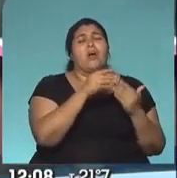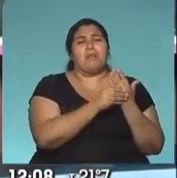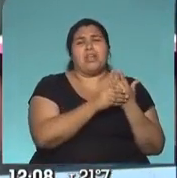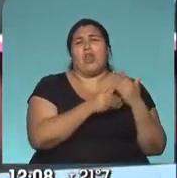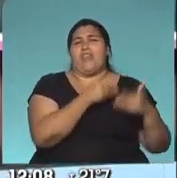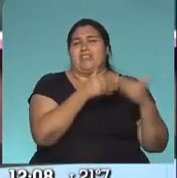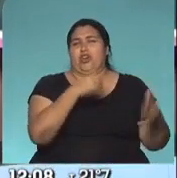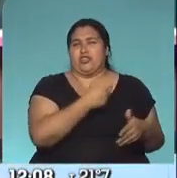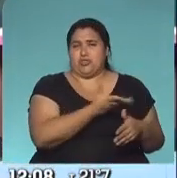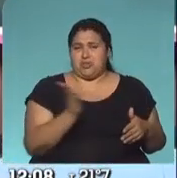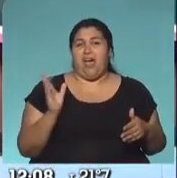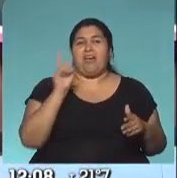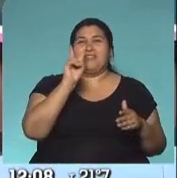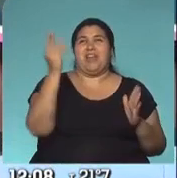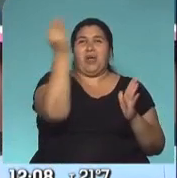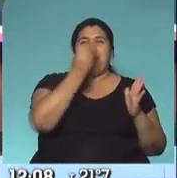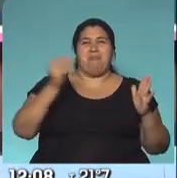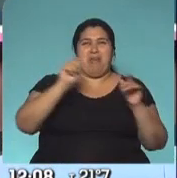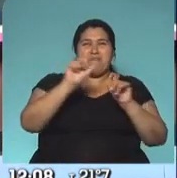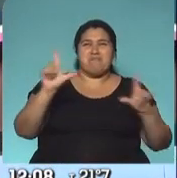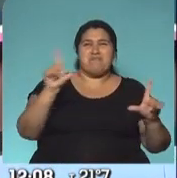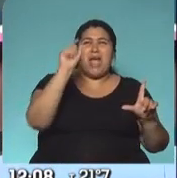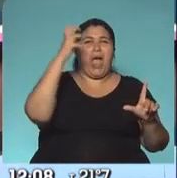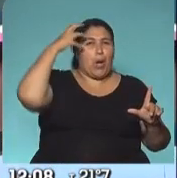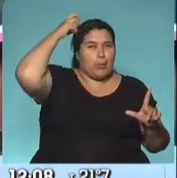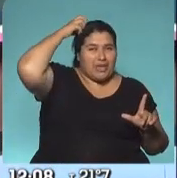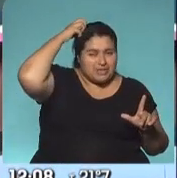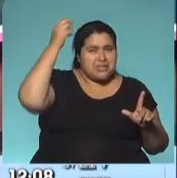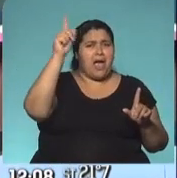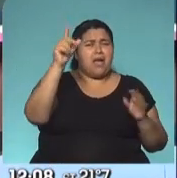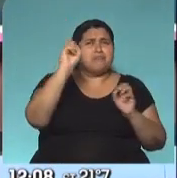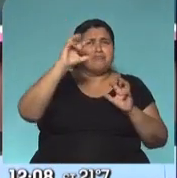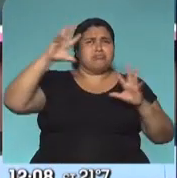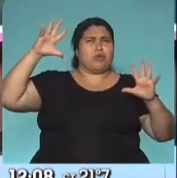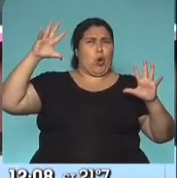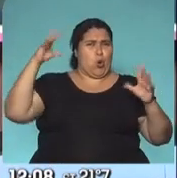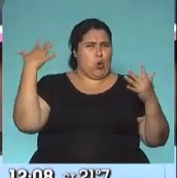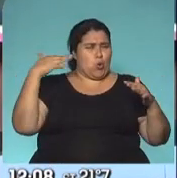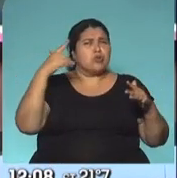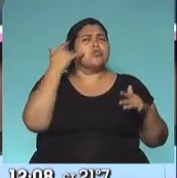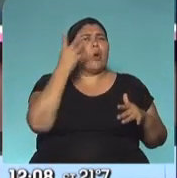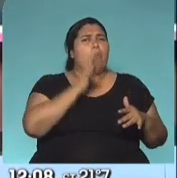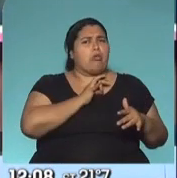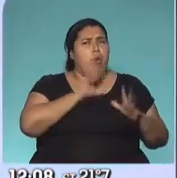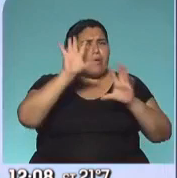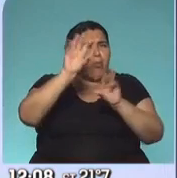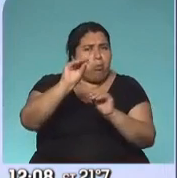está la imagen de Evita, que volvió a ser iluminada luego de 4 años que se encontraba a